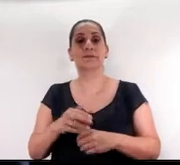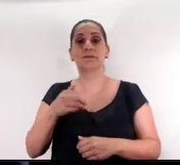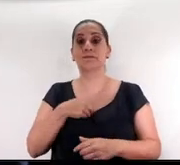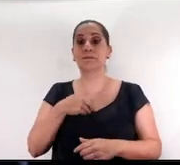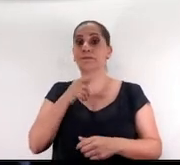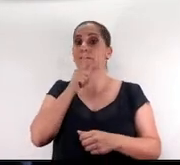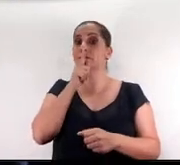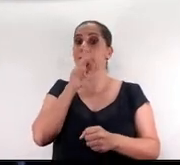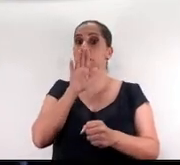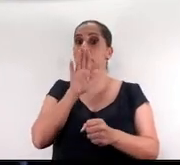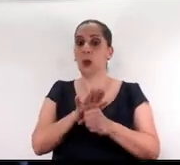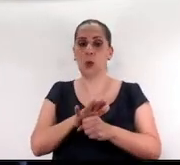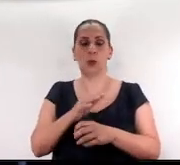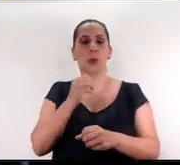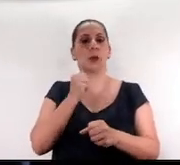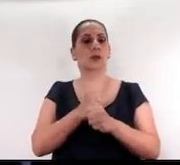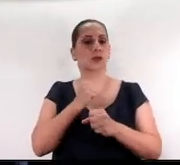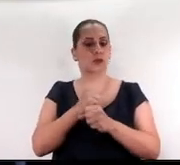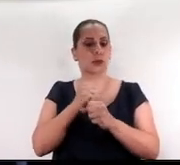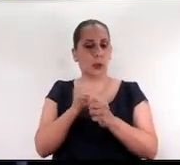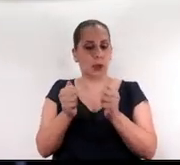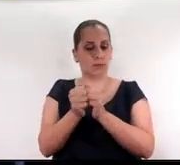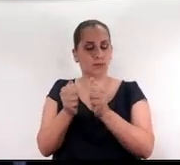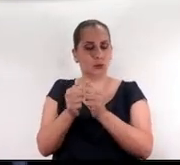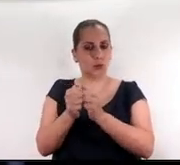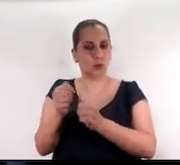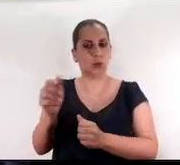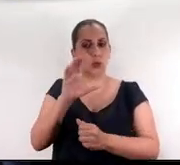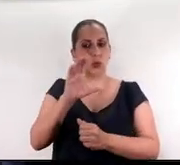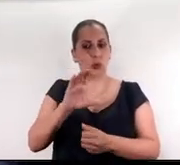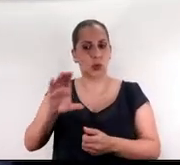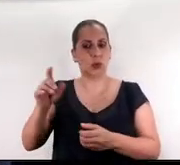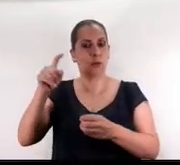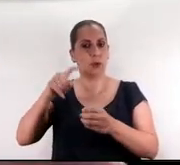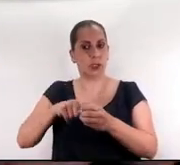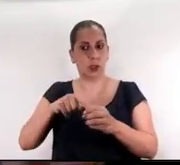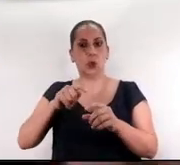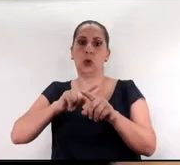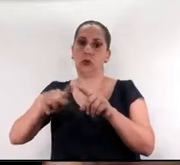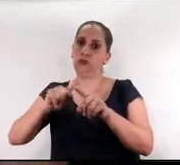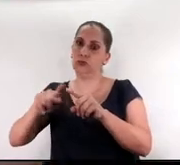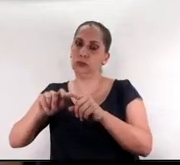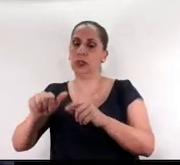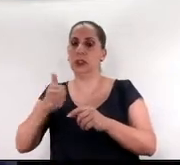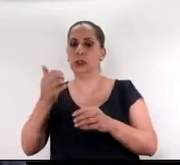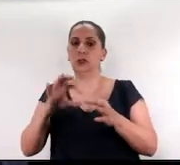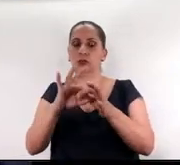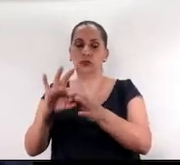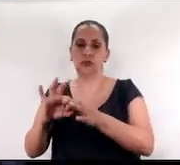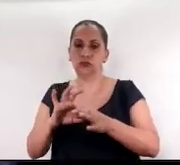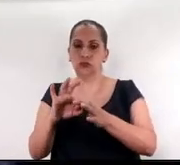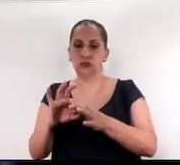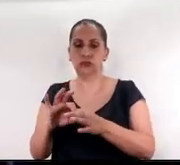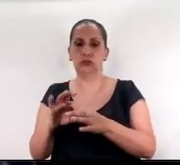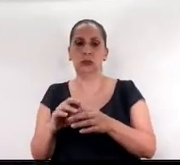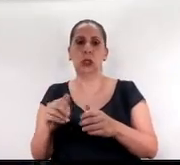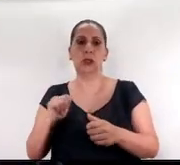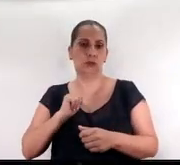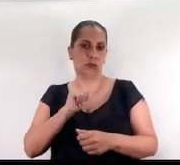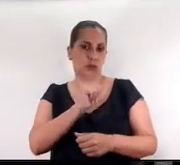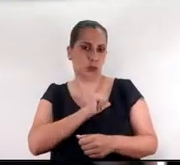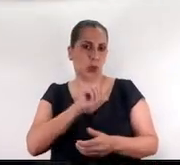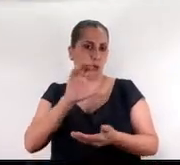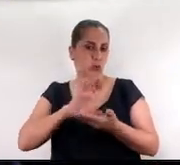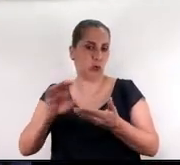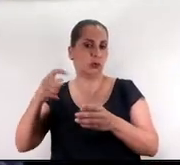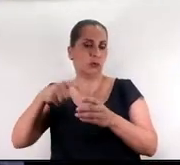compromiso con trabajar a la par del Colegio Federado y con los distintos colegios asociados, colegios